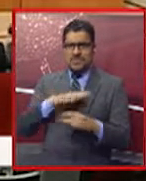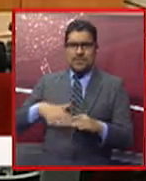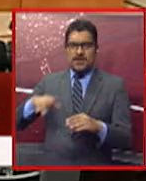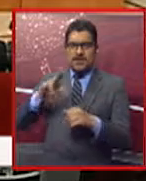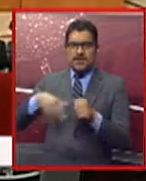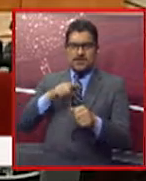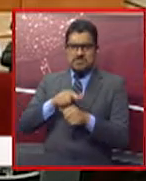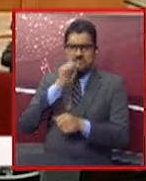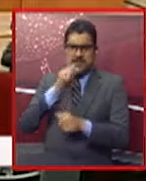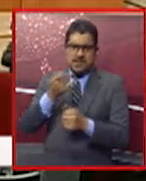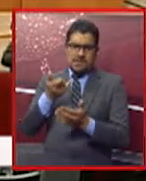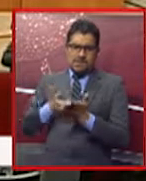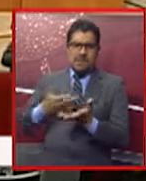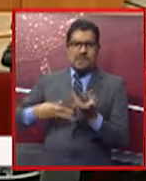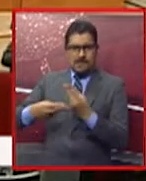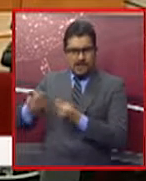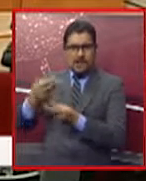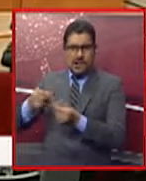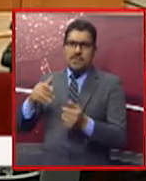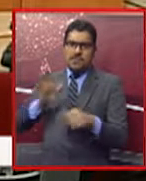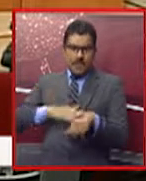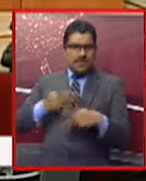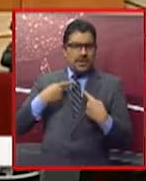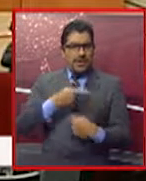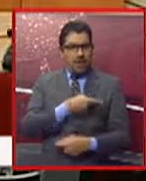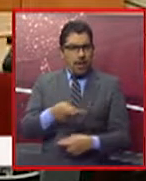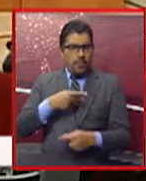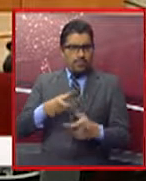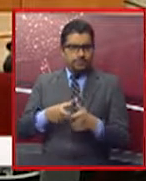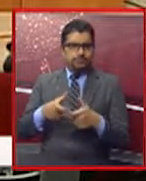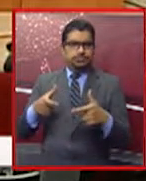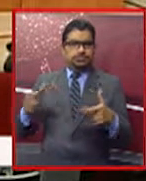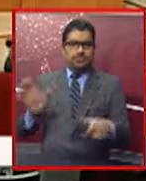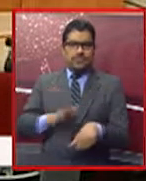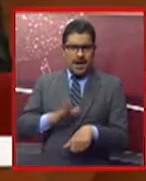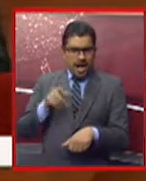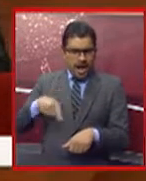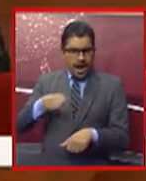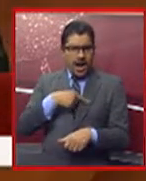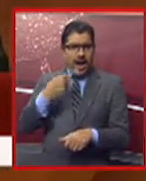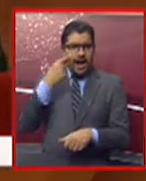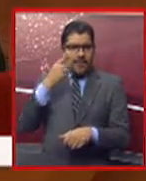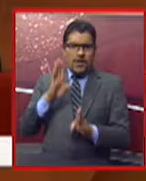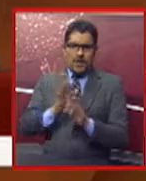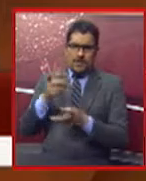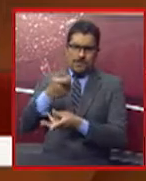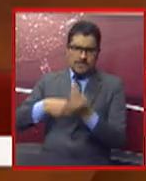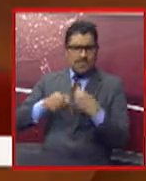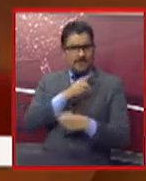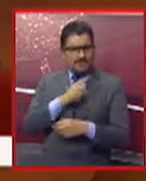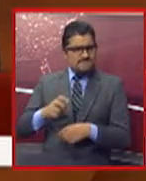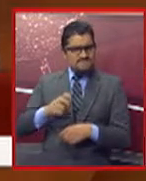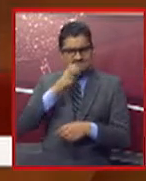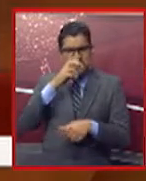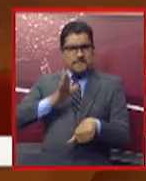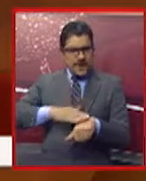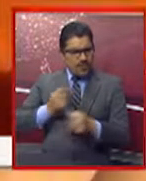como el incremento del gasto corriente y de la pobreza. Aseguró que la fiscalización de los recursos debe endurecerse.